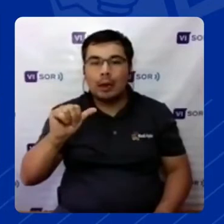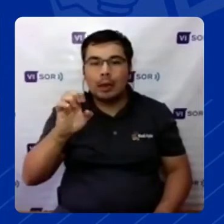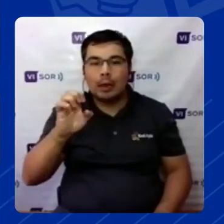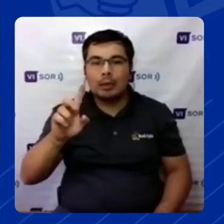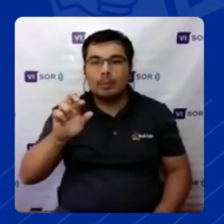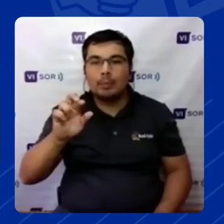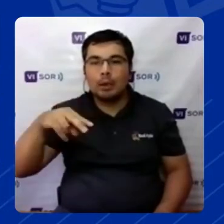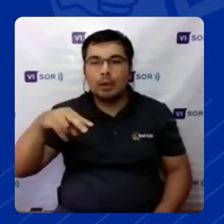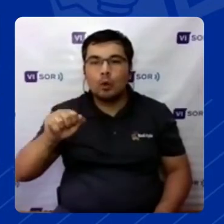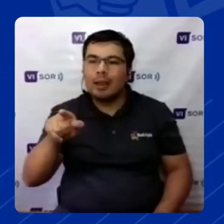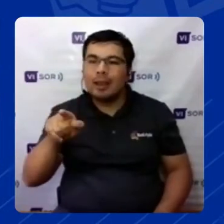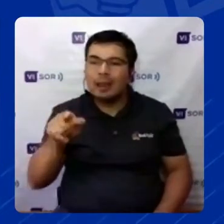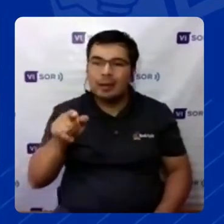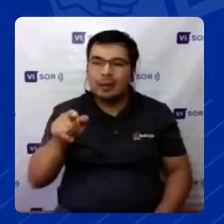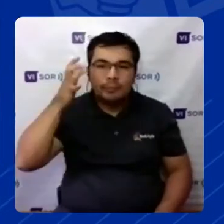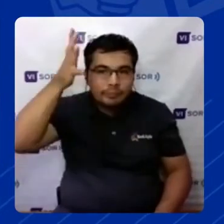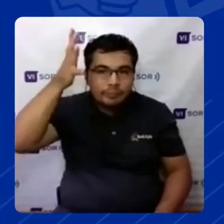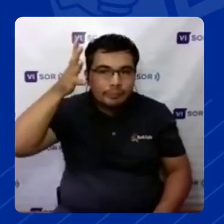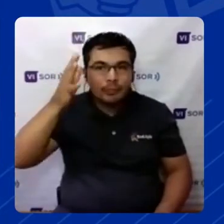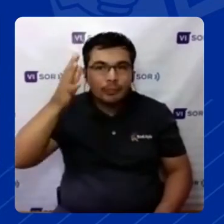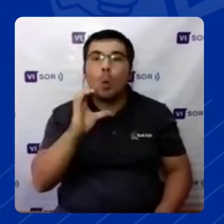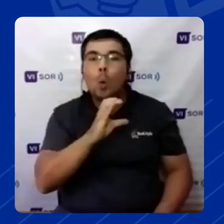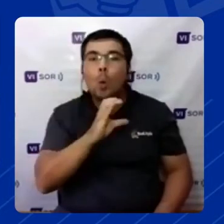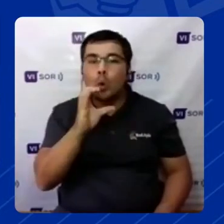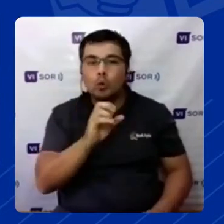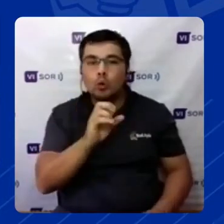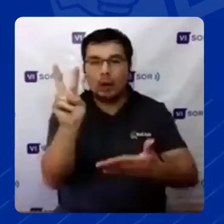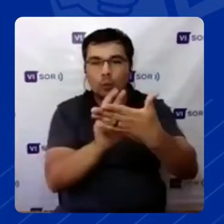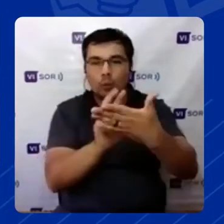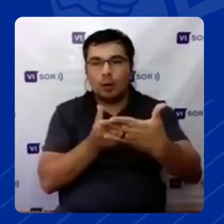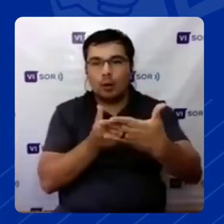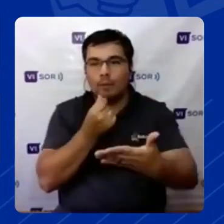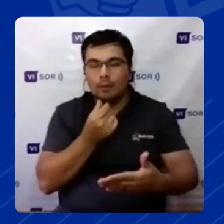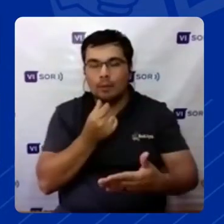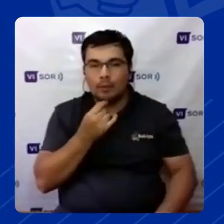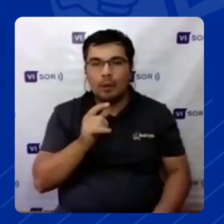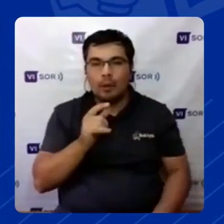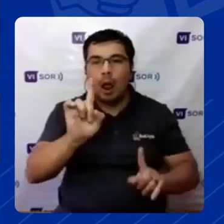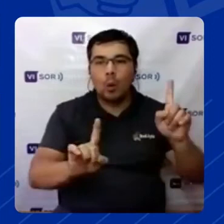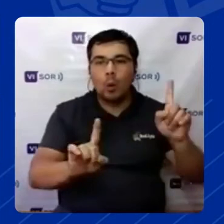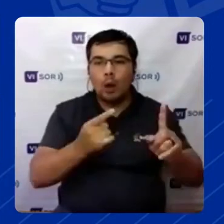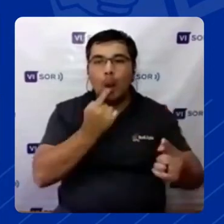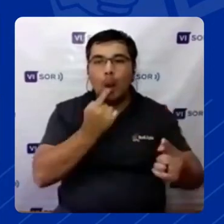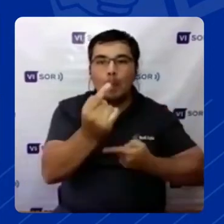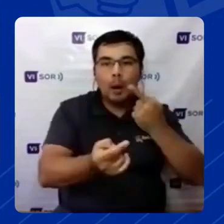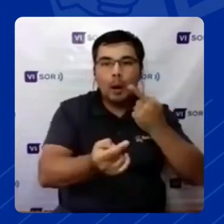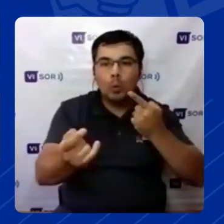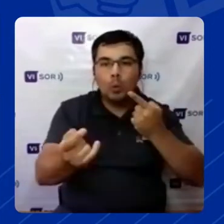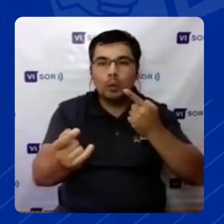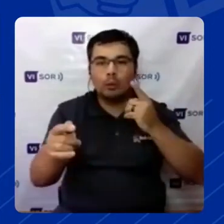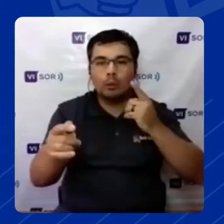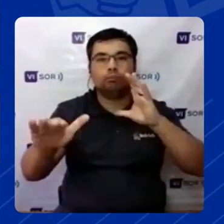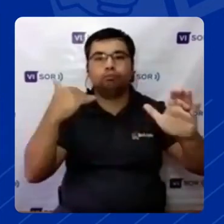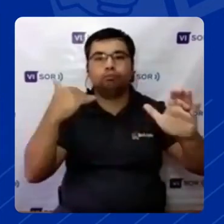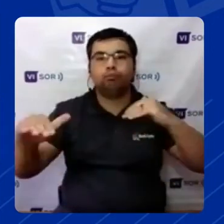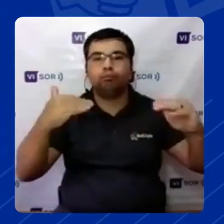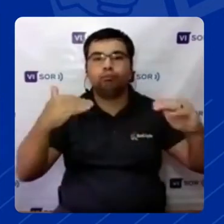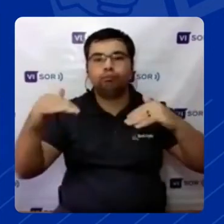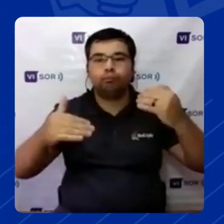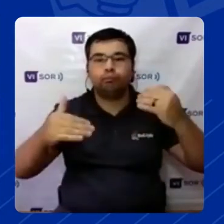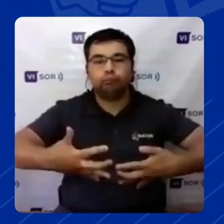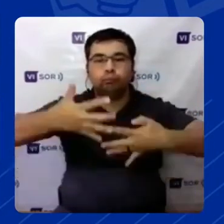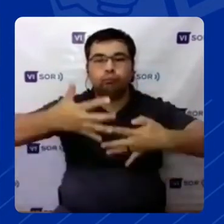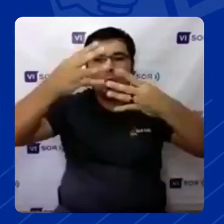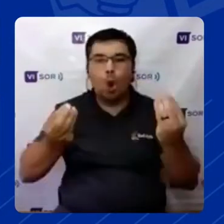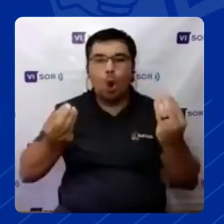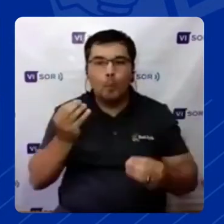están las preguntas que nos han llegado, ha sido relacionadas de, claro, que cómo uno se capacita, cómo si existen acá